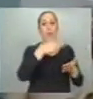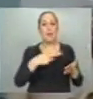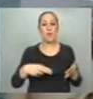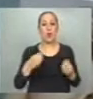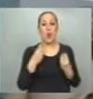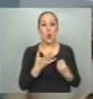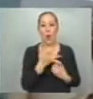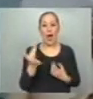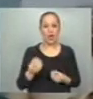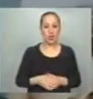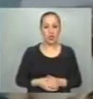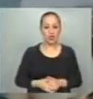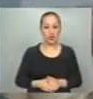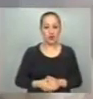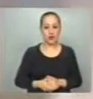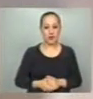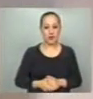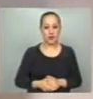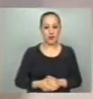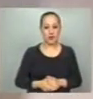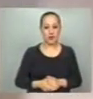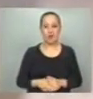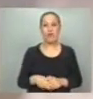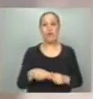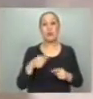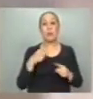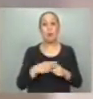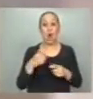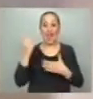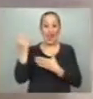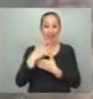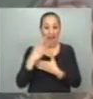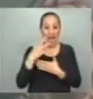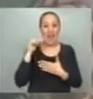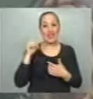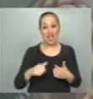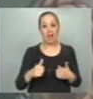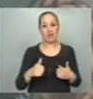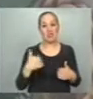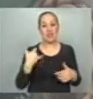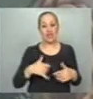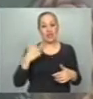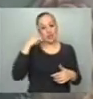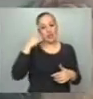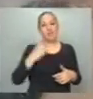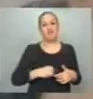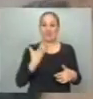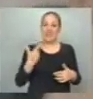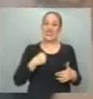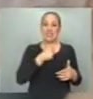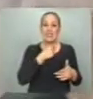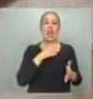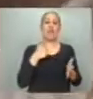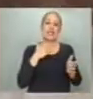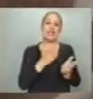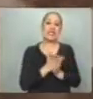Bueno, a raíz de parte por recibir la carta, fue para mí una gran inspiración y quise seguir trabajando con el